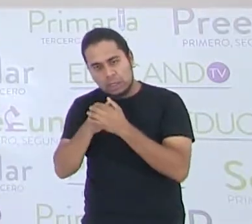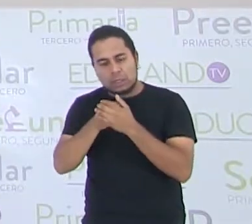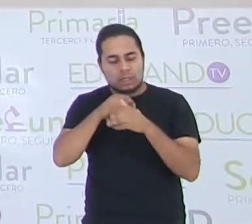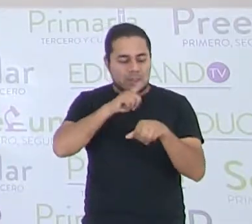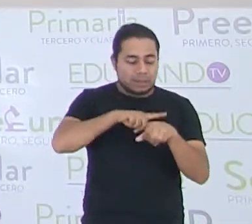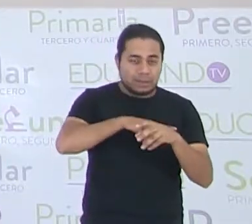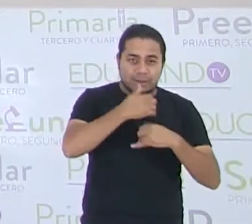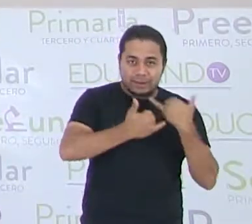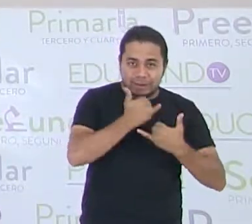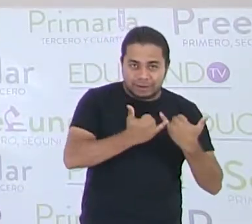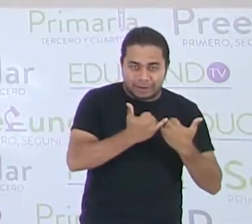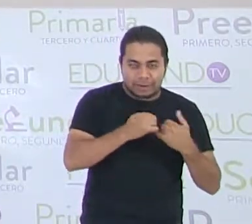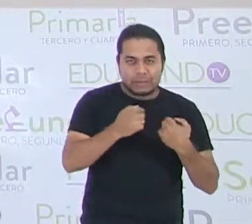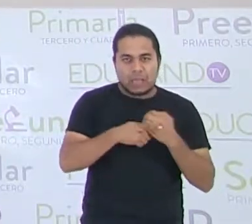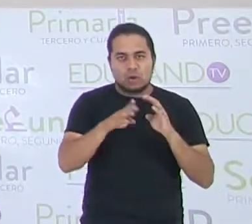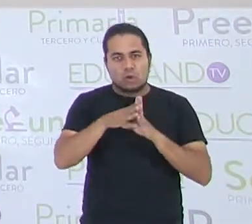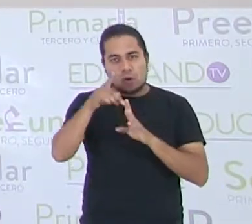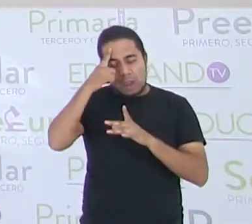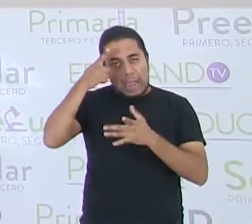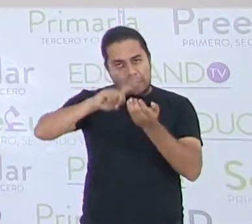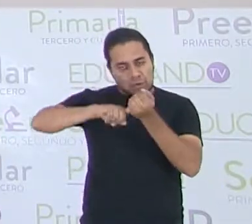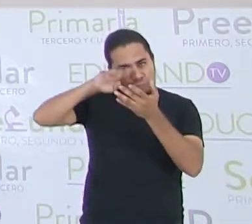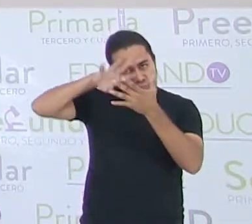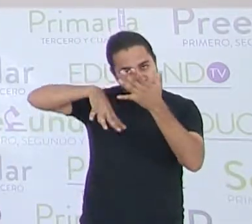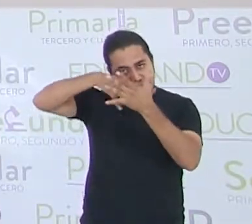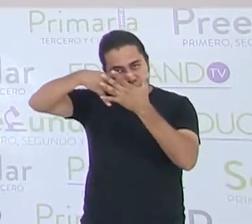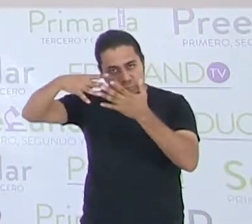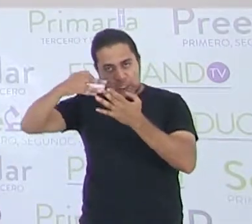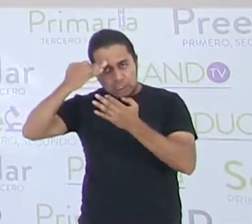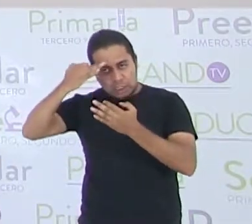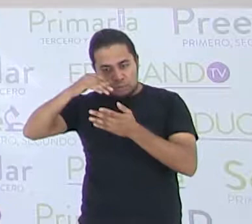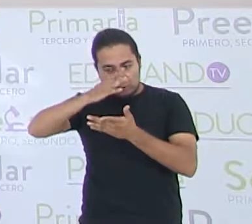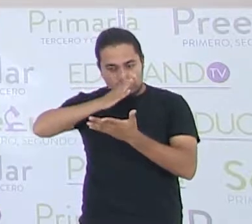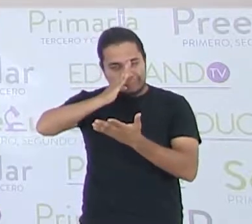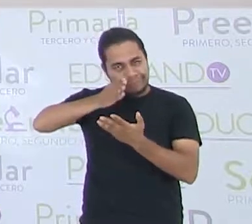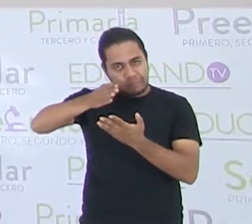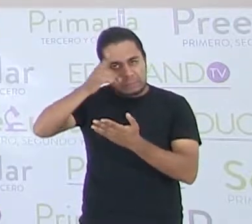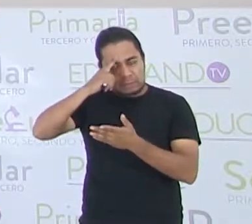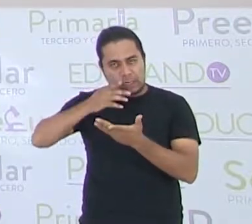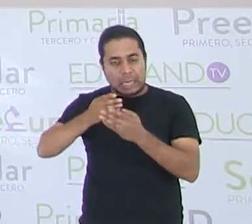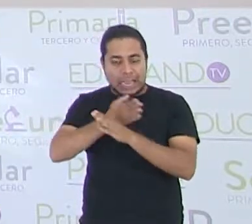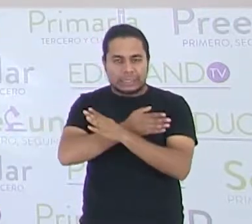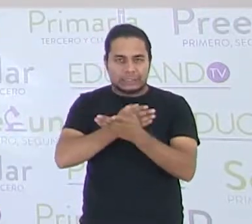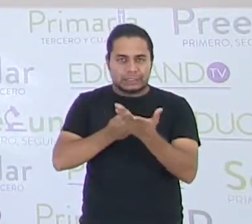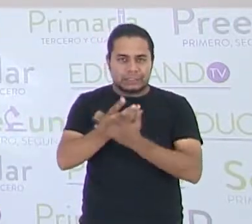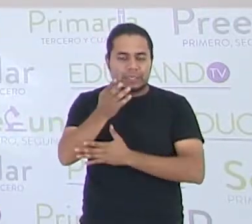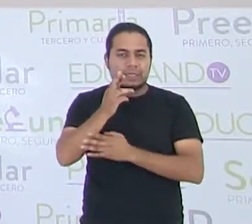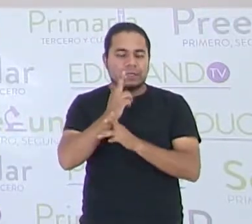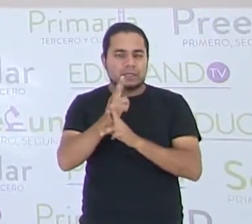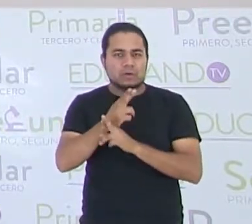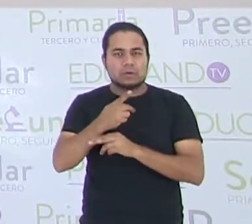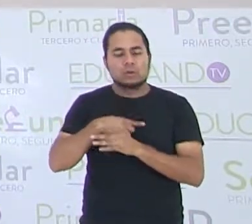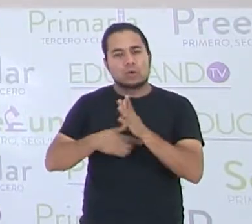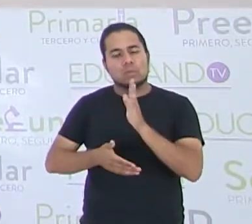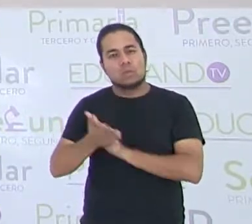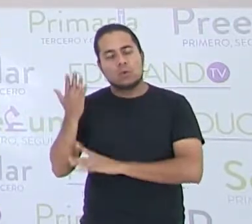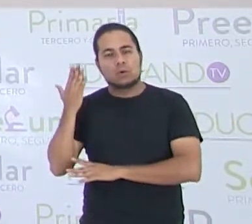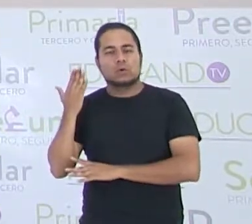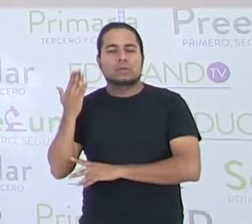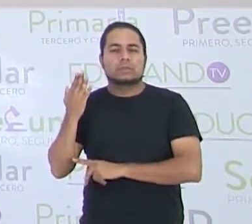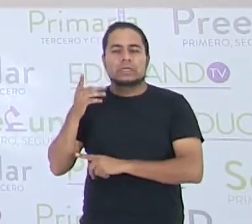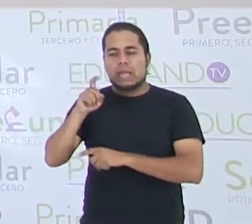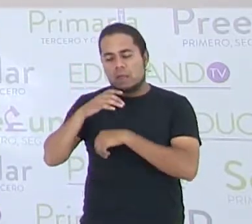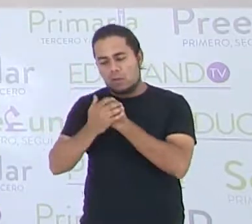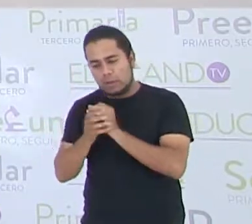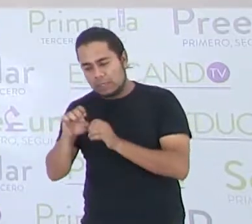jugar, y distribuyen mentalmente su tiempo antes de salir al patio. Dicen, por ejemplo, salgo y me lavo las manos,